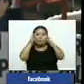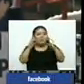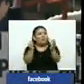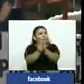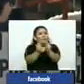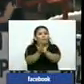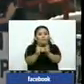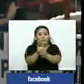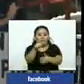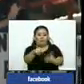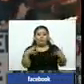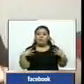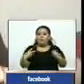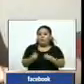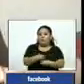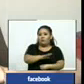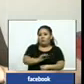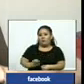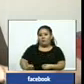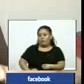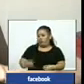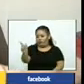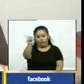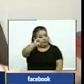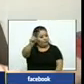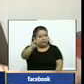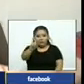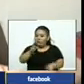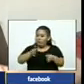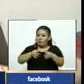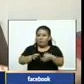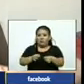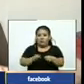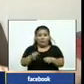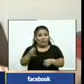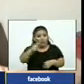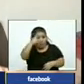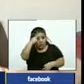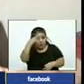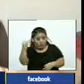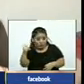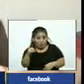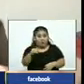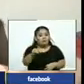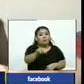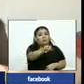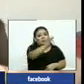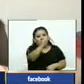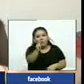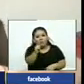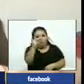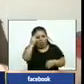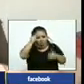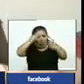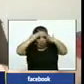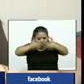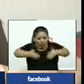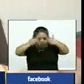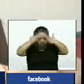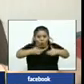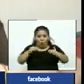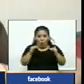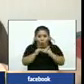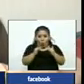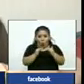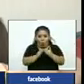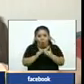en la sociedad salvadoreña. No es la forma como se debe desarrollar la política exterior, ideologizándonos y alineándonos